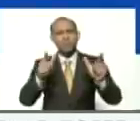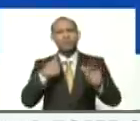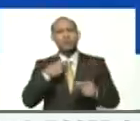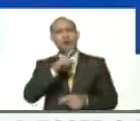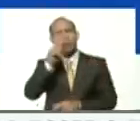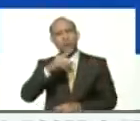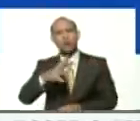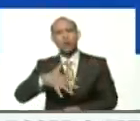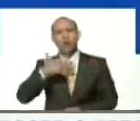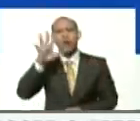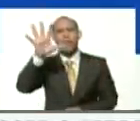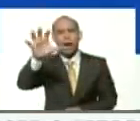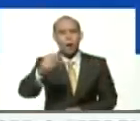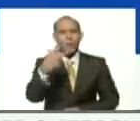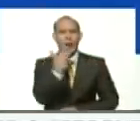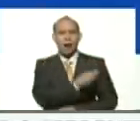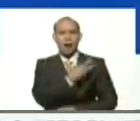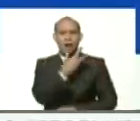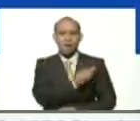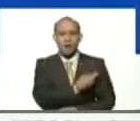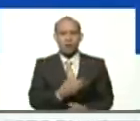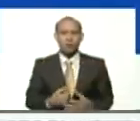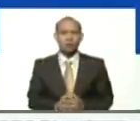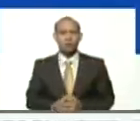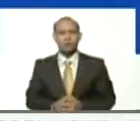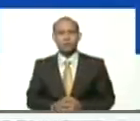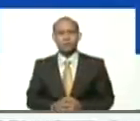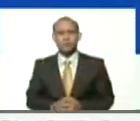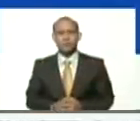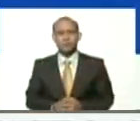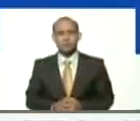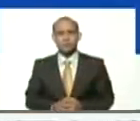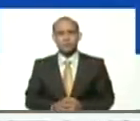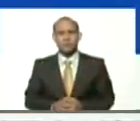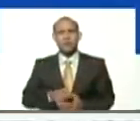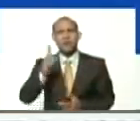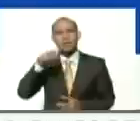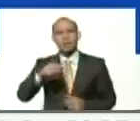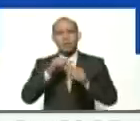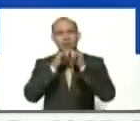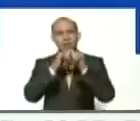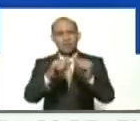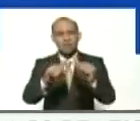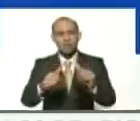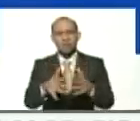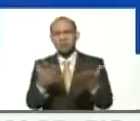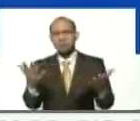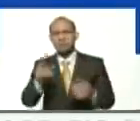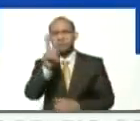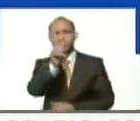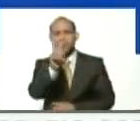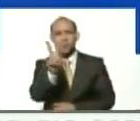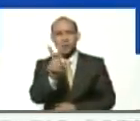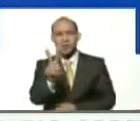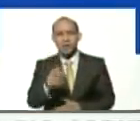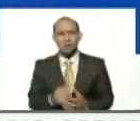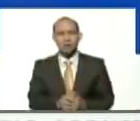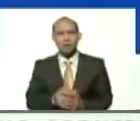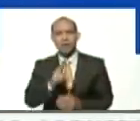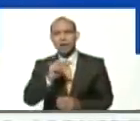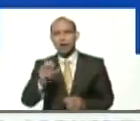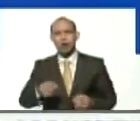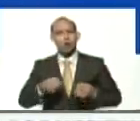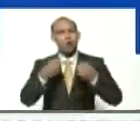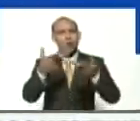acceda también a las vacunas que ofrece el mundo hemos informado además que venezuela no dará